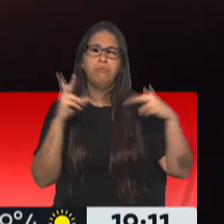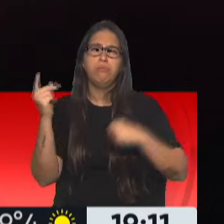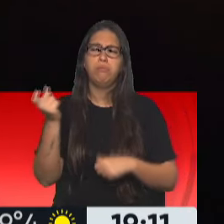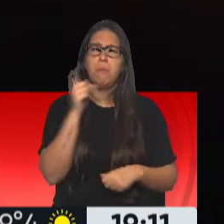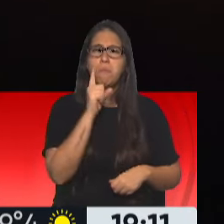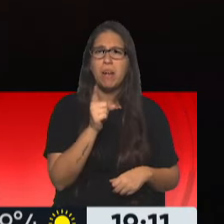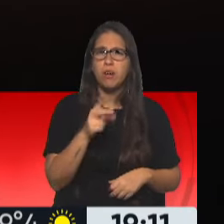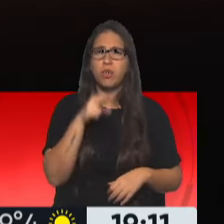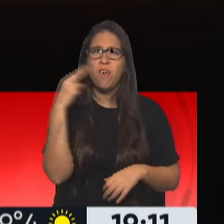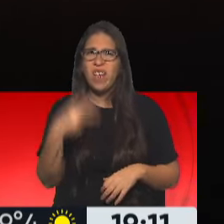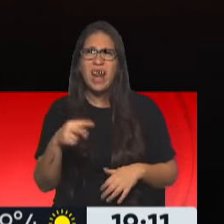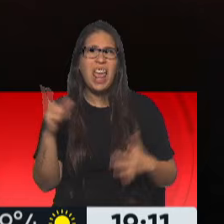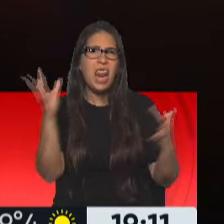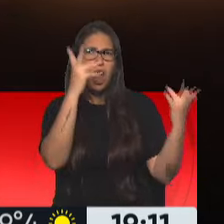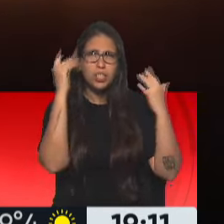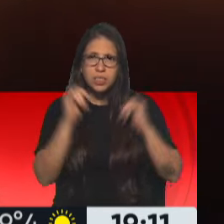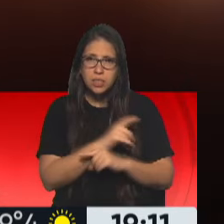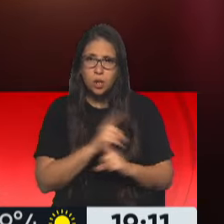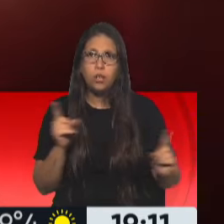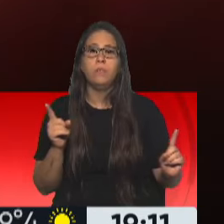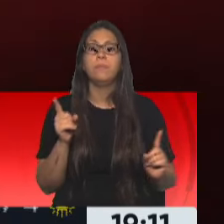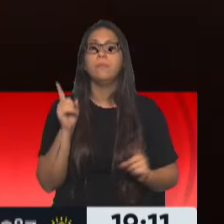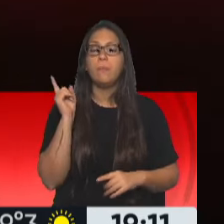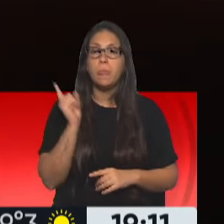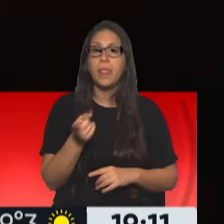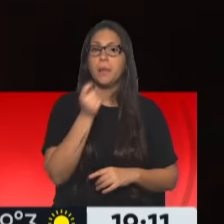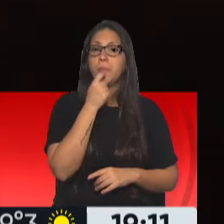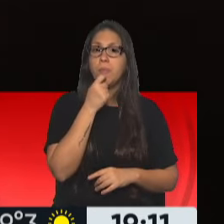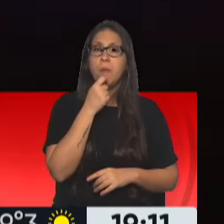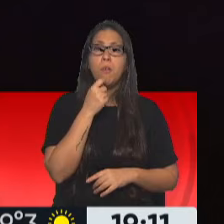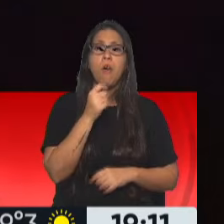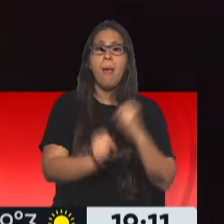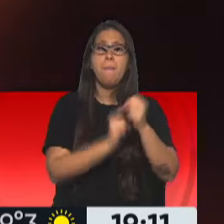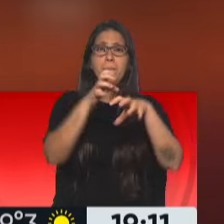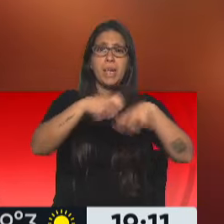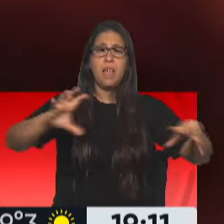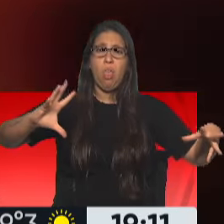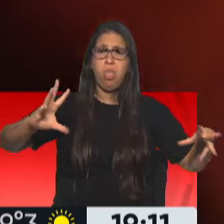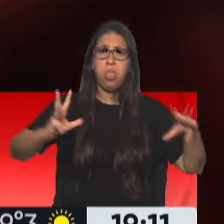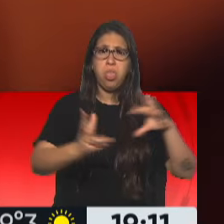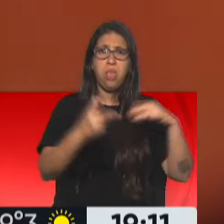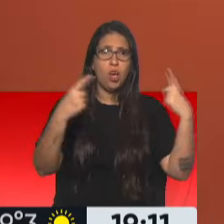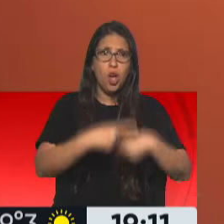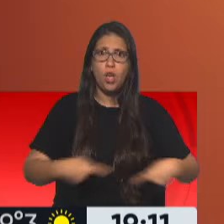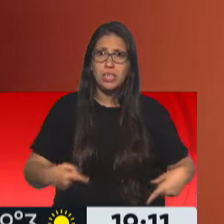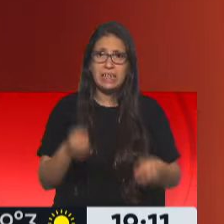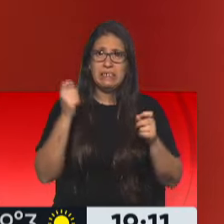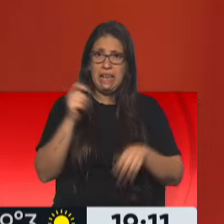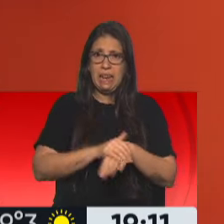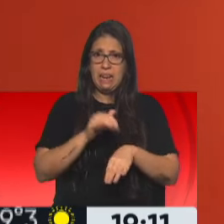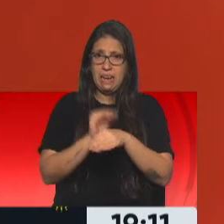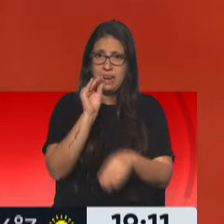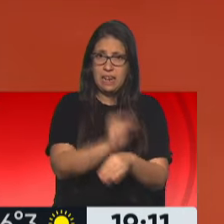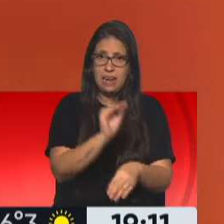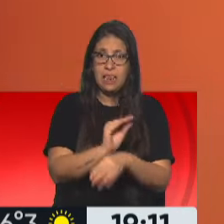tanto, a ver, uno también se hace un montón de preguntas. ¿Qué pasa con la cobertura de los daños para las empresas? Punto 1. Claro, los María, seguros, claro, seguro. ¿Y los vecinos